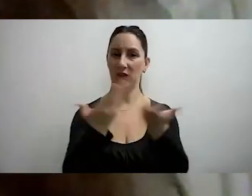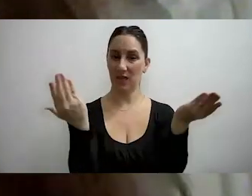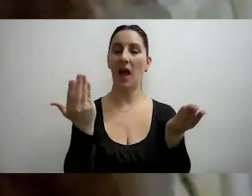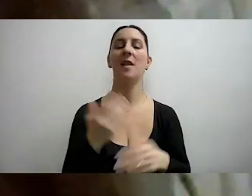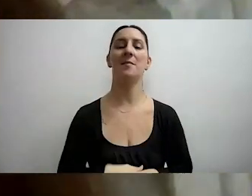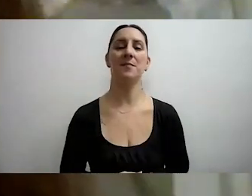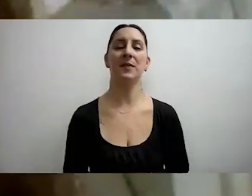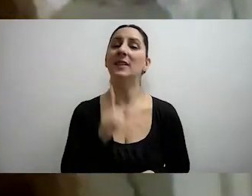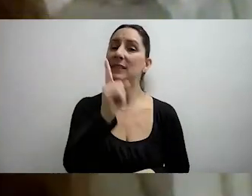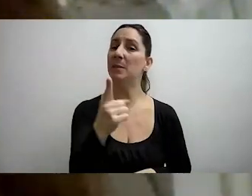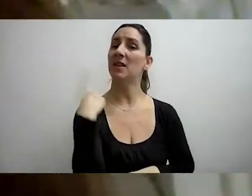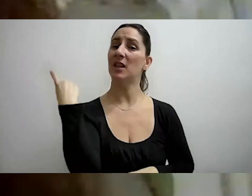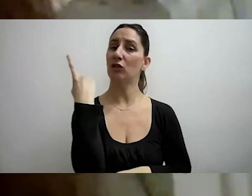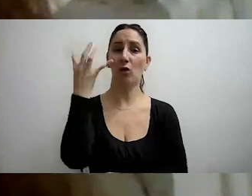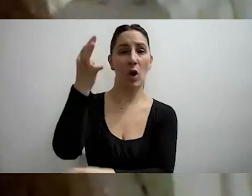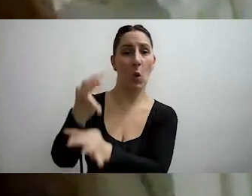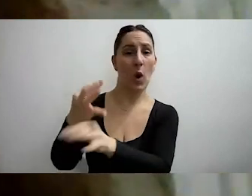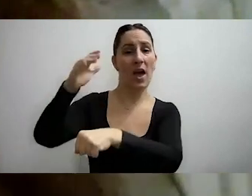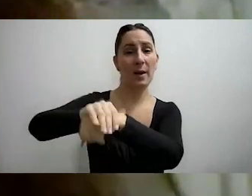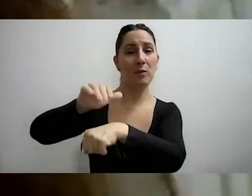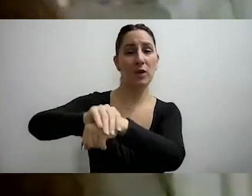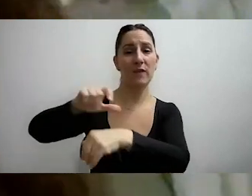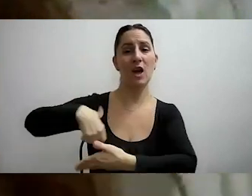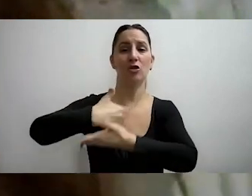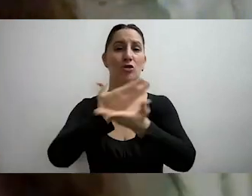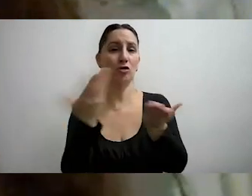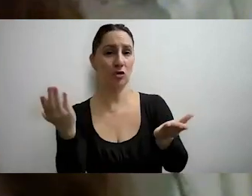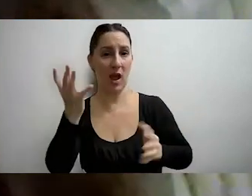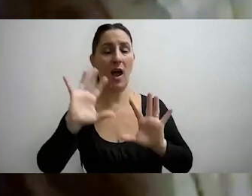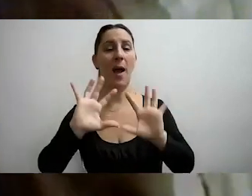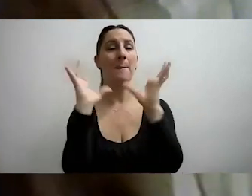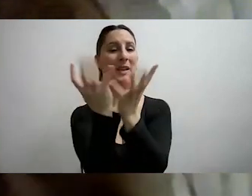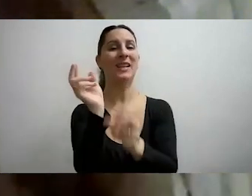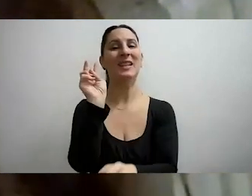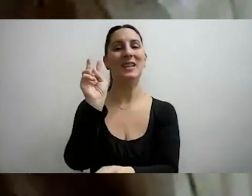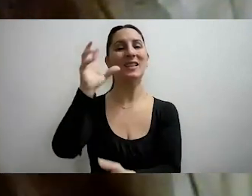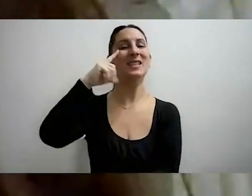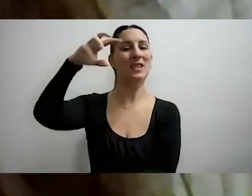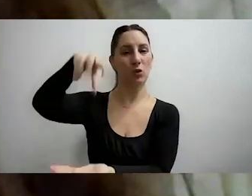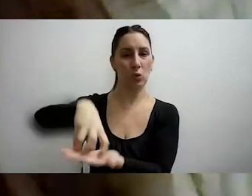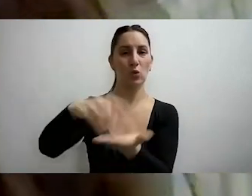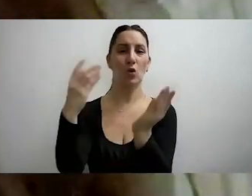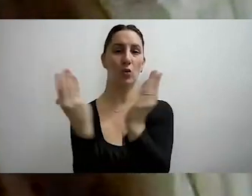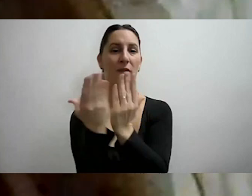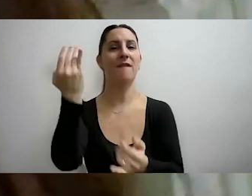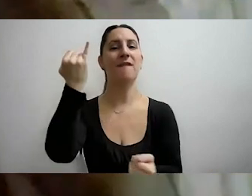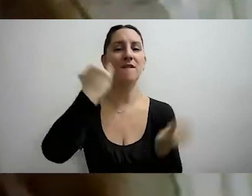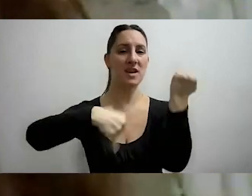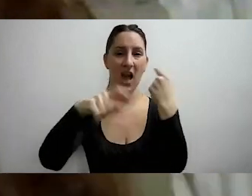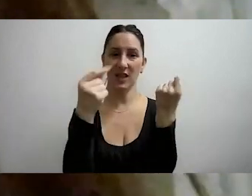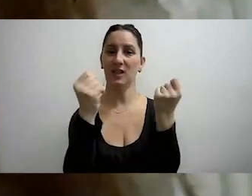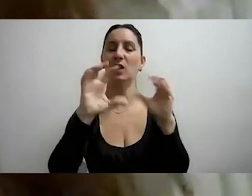y director de la Escuela de Responsabilidad Social y Ambiente del Instituto de Estudios de las Finanzas Públicas